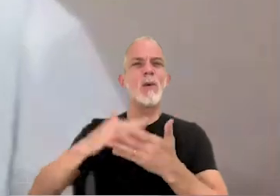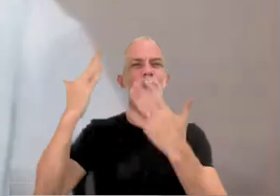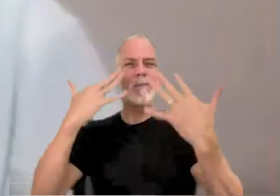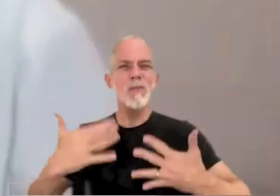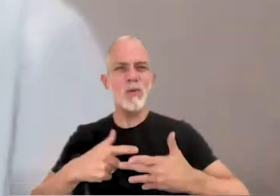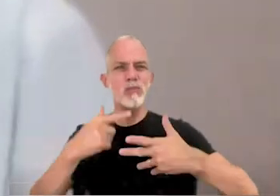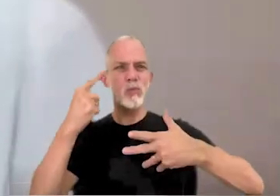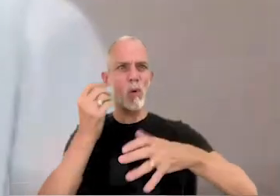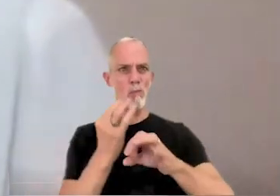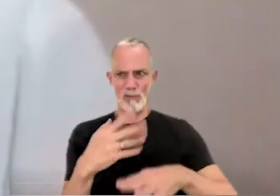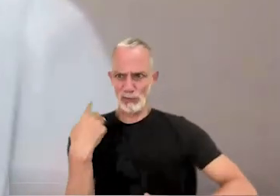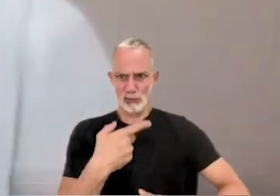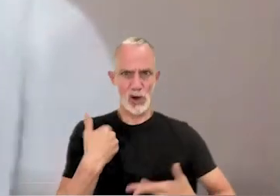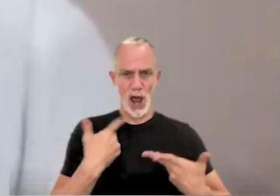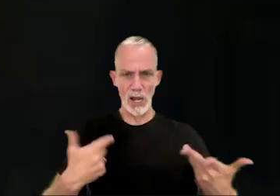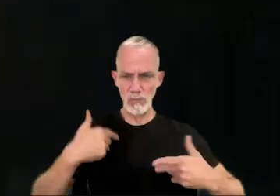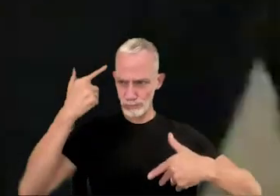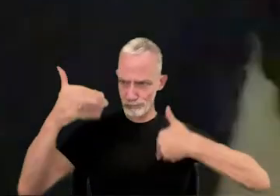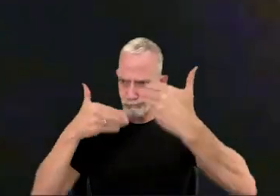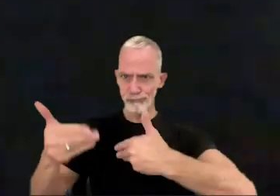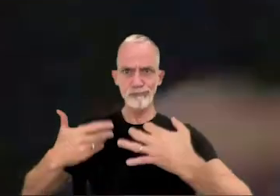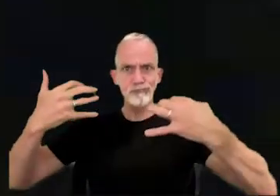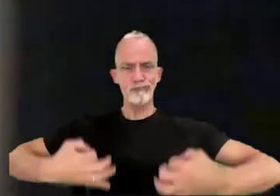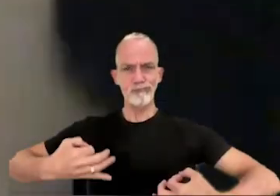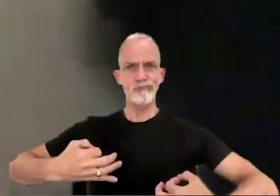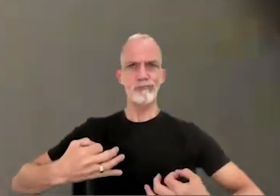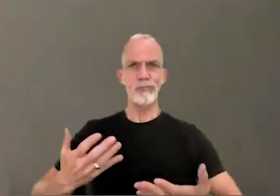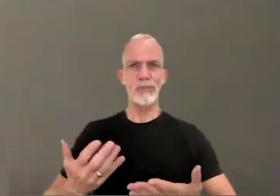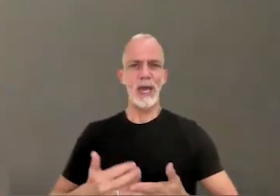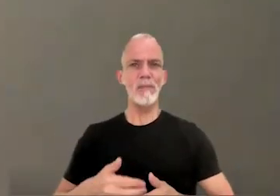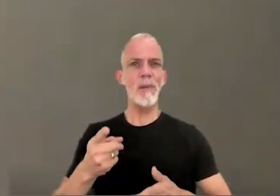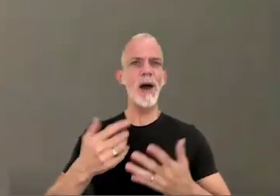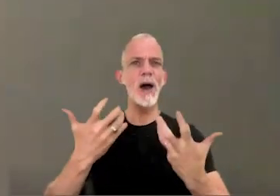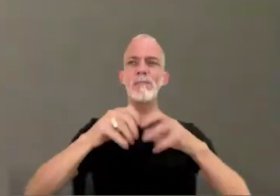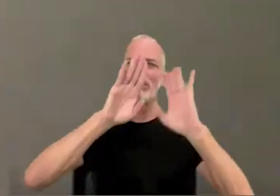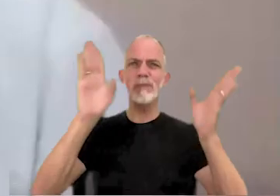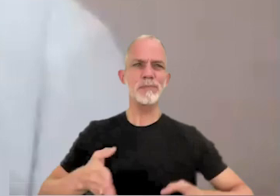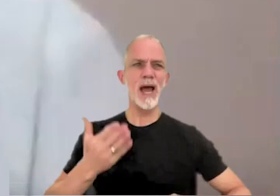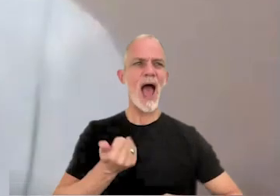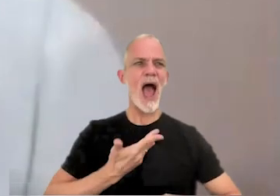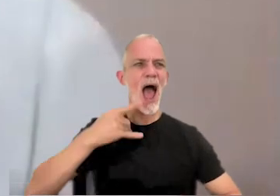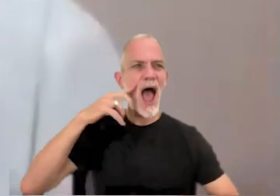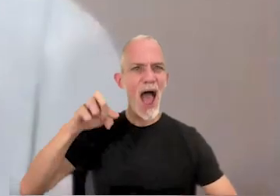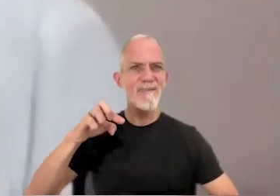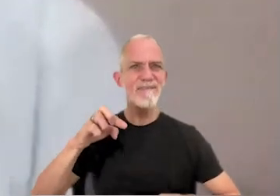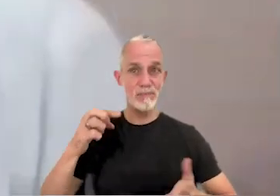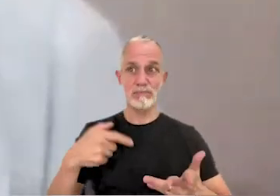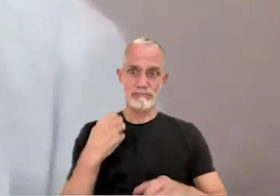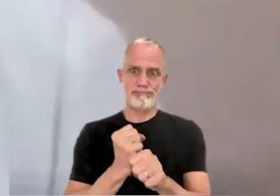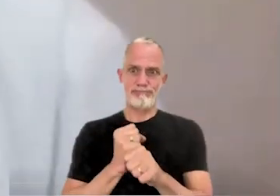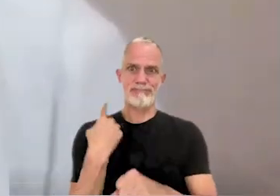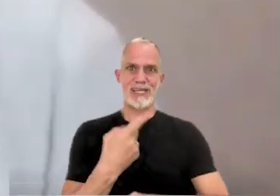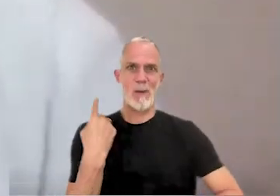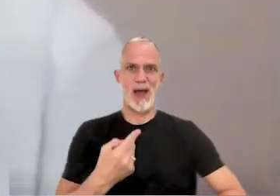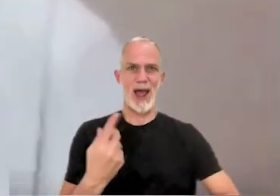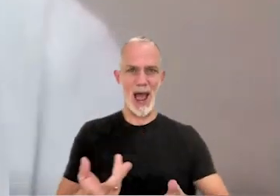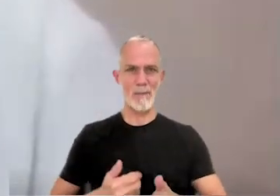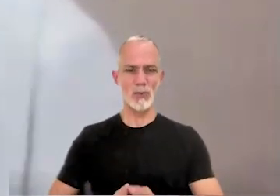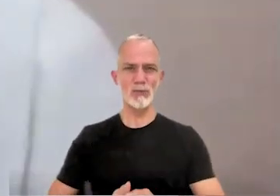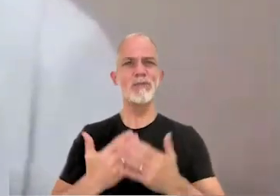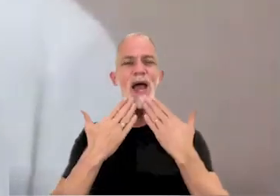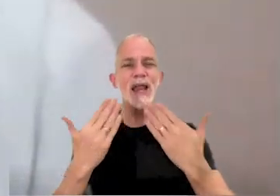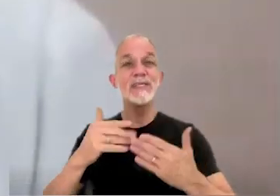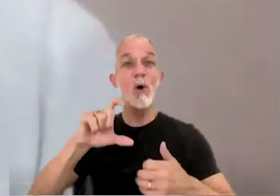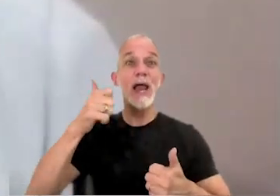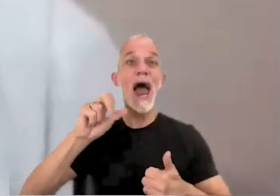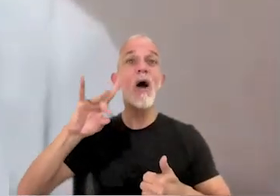que tenemos como parte de esta gran organización en la que nos desempeñamos. Le quiero agradecer a Claudia, que es